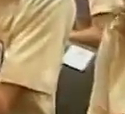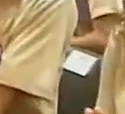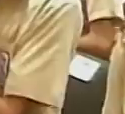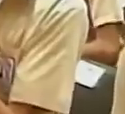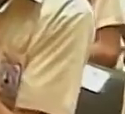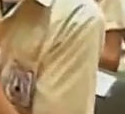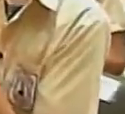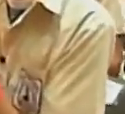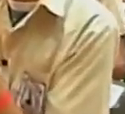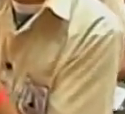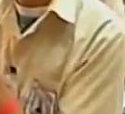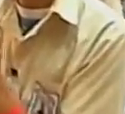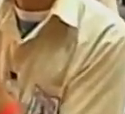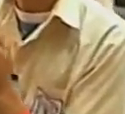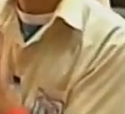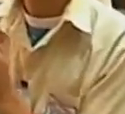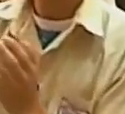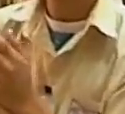Ciudadano